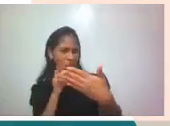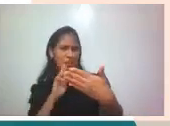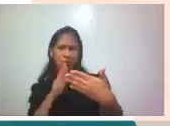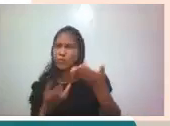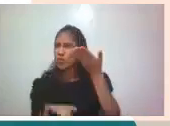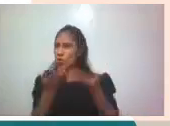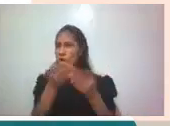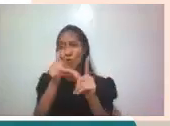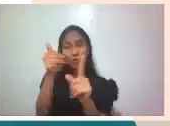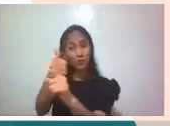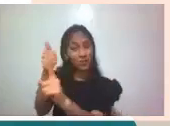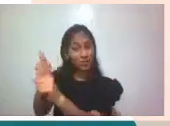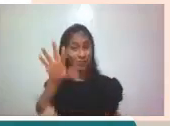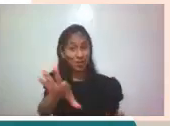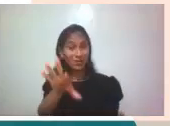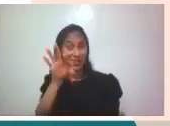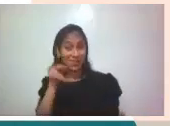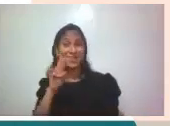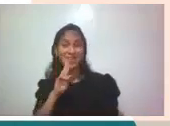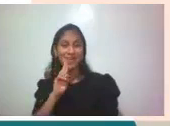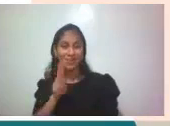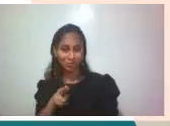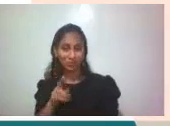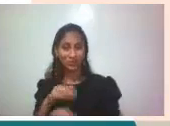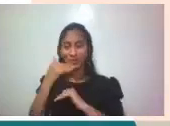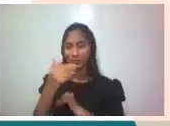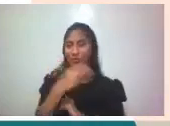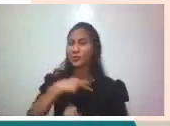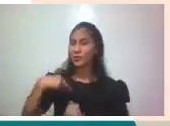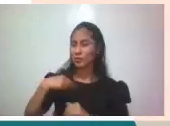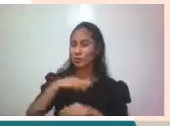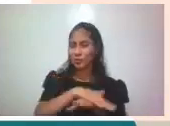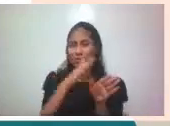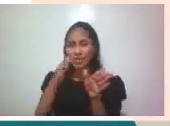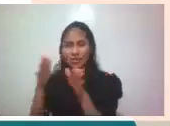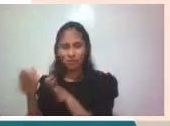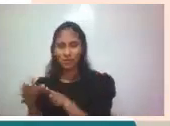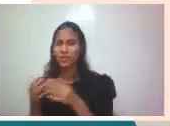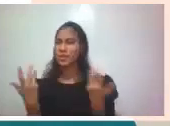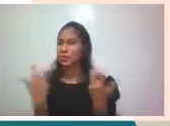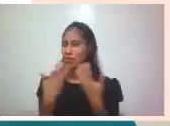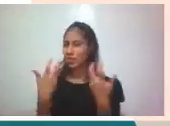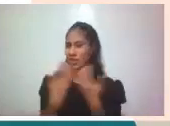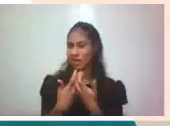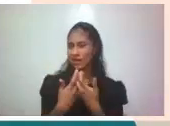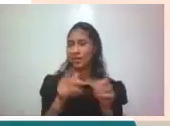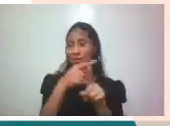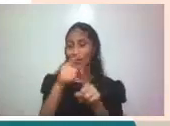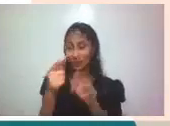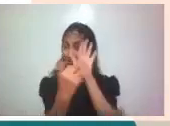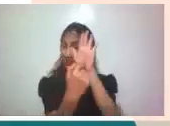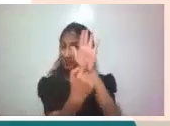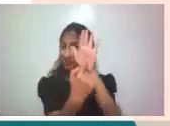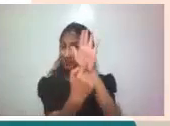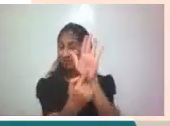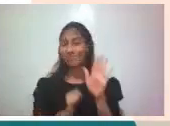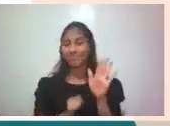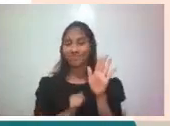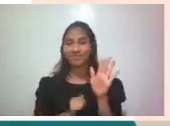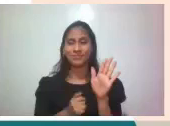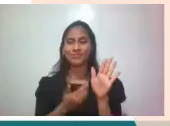de eso, nosotros, por ejemplo, hacemos los ajustes en términos de los contenidos que estamos transmitiendo, ¿no?